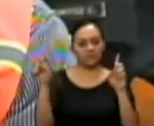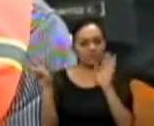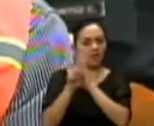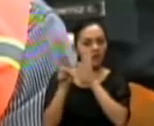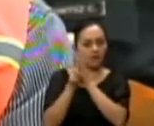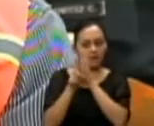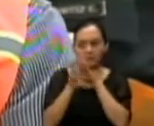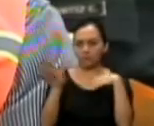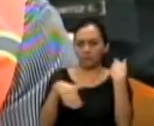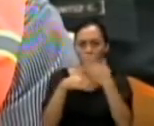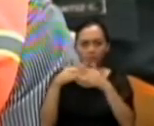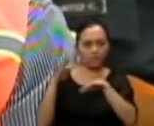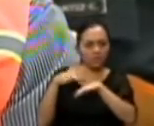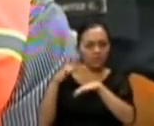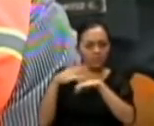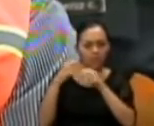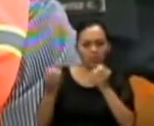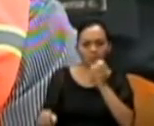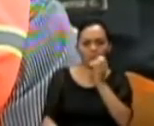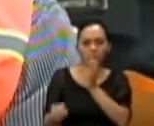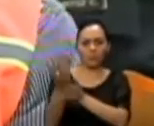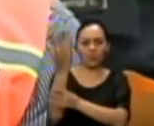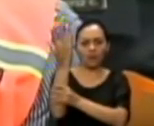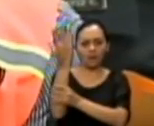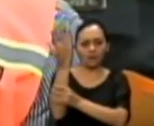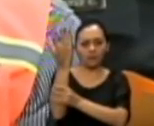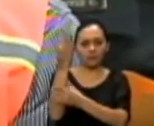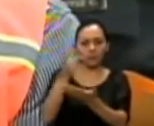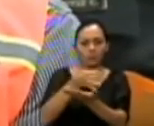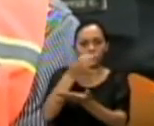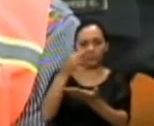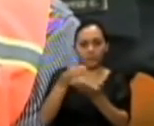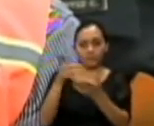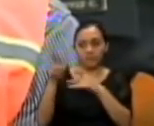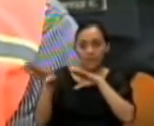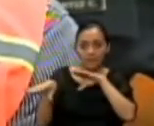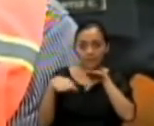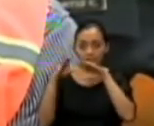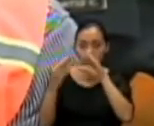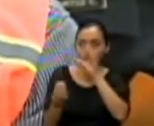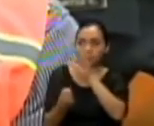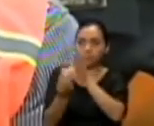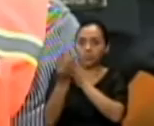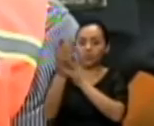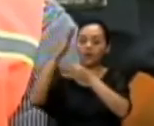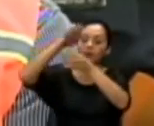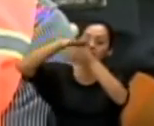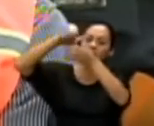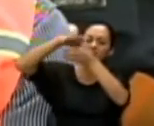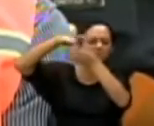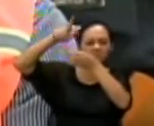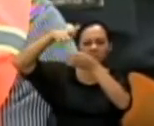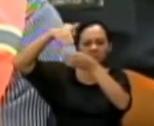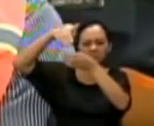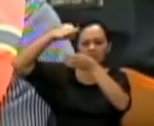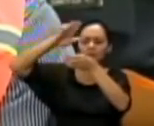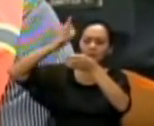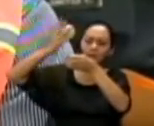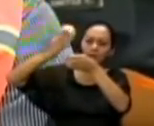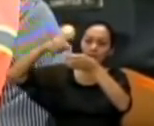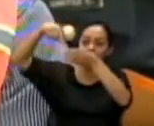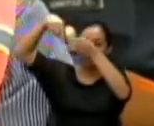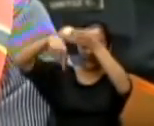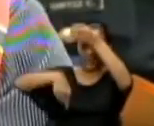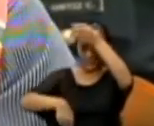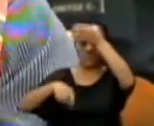en torno al volcán cotopaxi la actividad del volcán externamente es baja internamente es alta